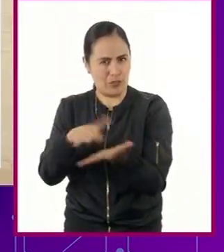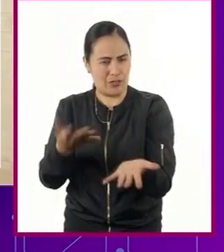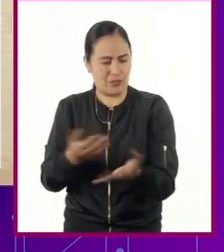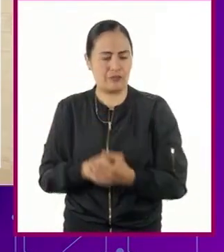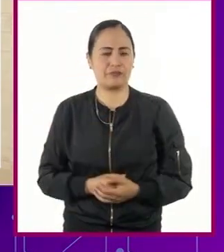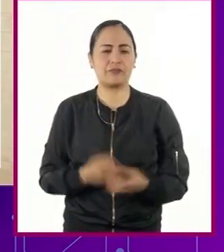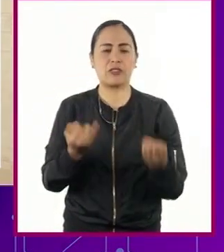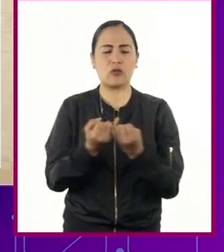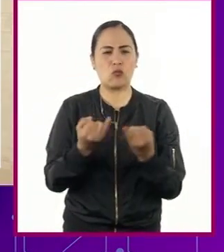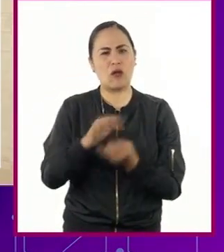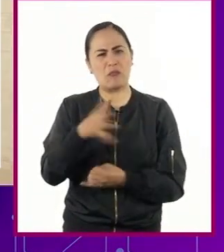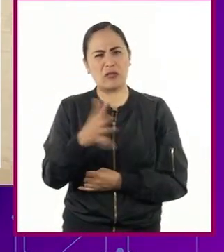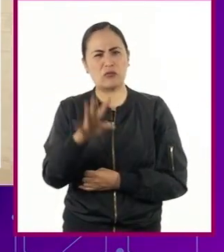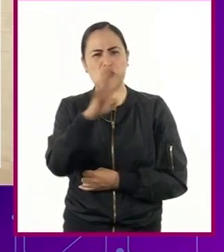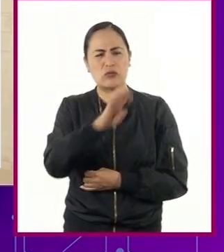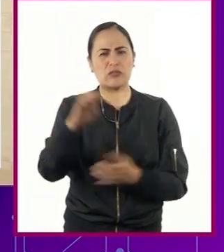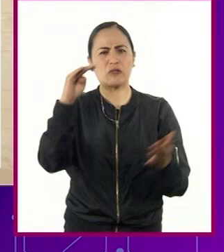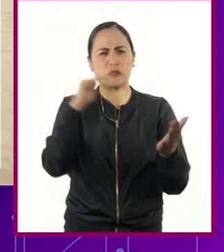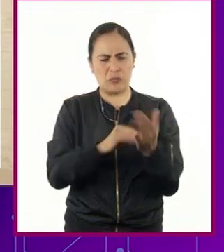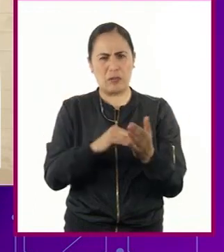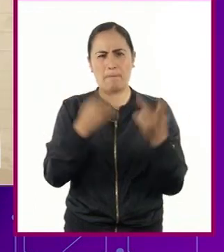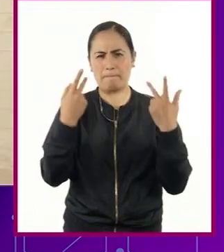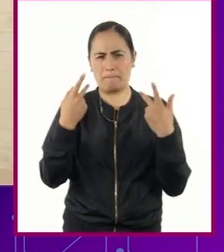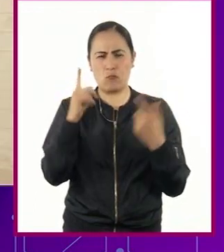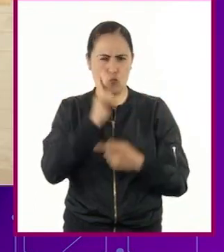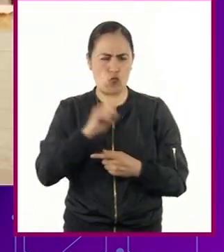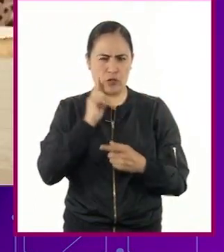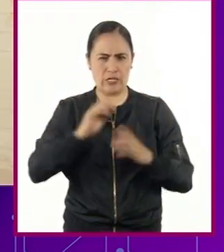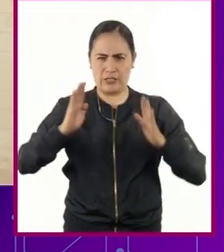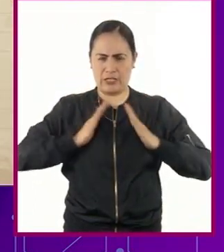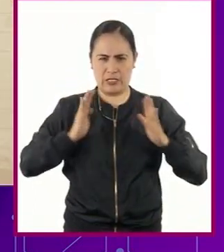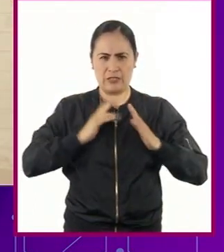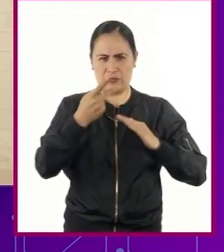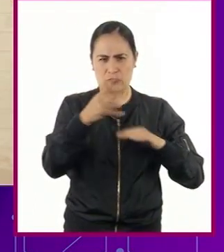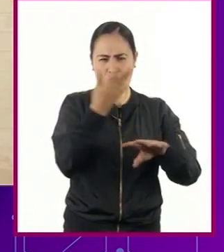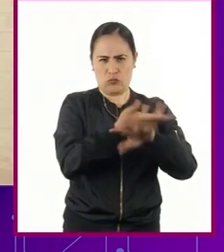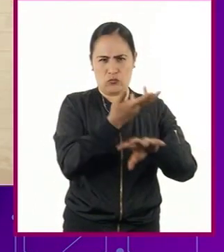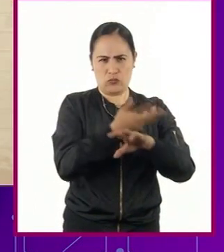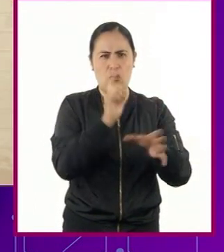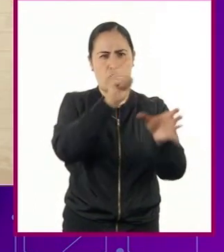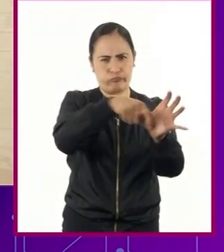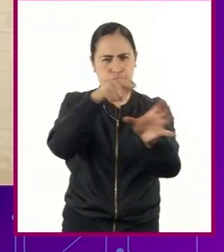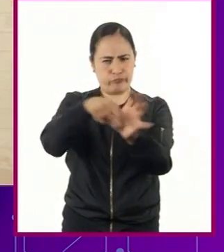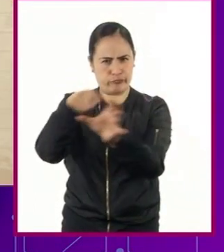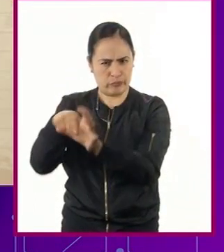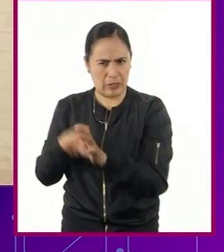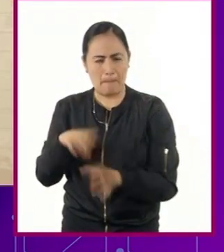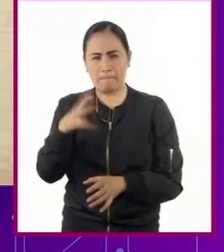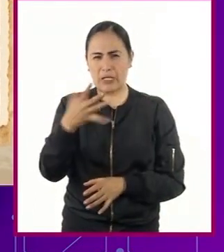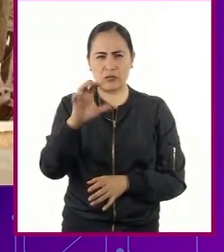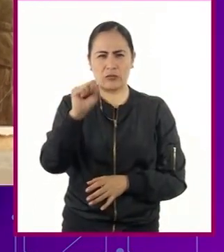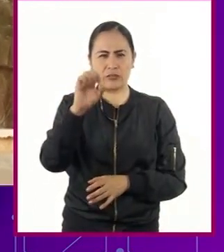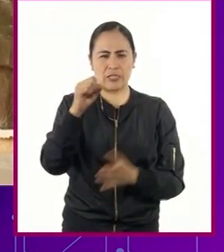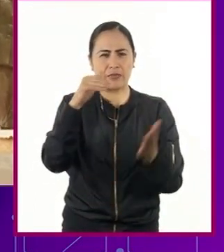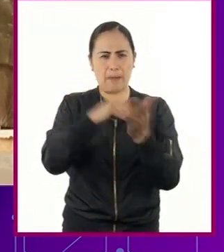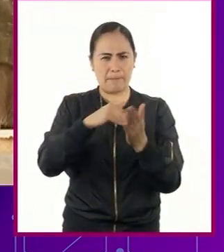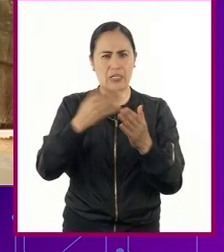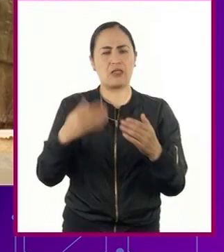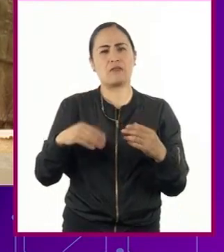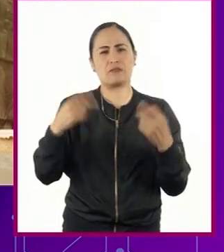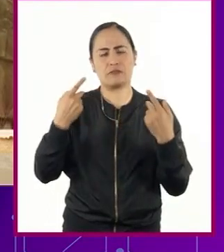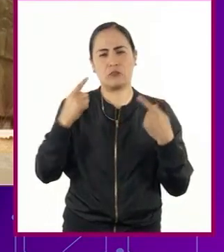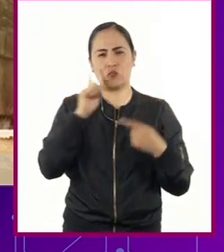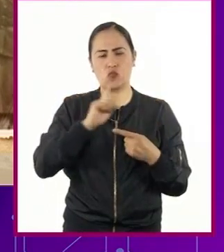de 400,000 mujeres se enrolaron en el ejército de Estados Unidos. Cerca de 60,000 fueron enfermeras con